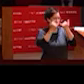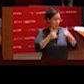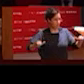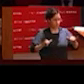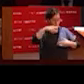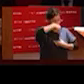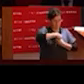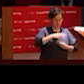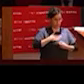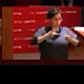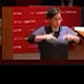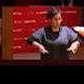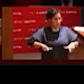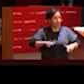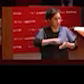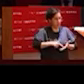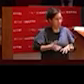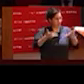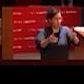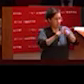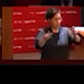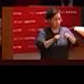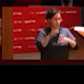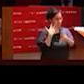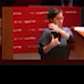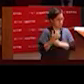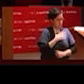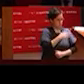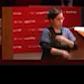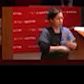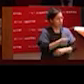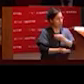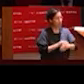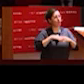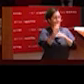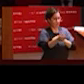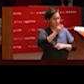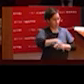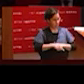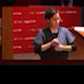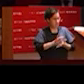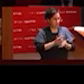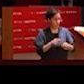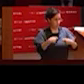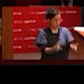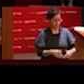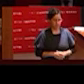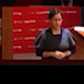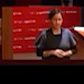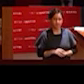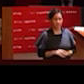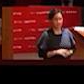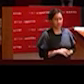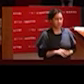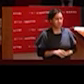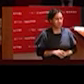tanto en nuestras propias salas que alquilamos a las empresas que las solicitan como fuera de nuestras instalaciones luego